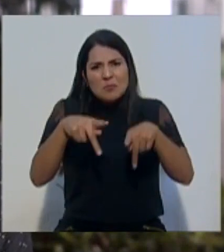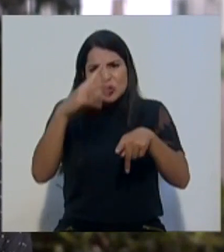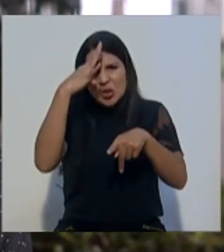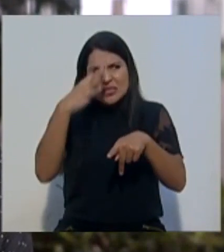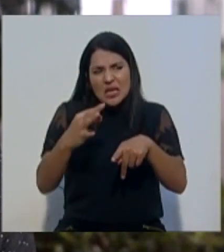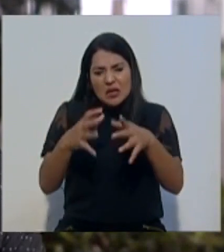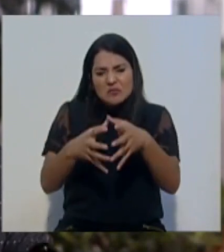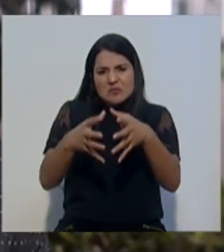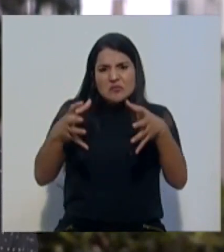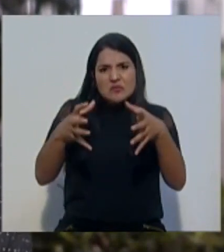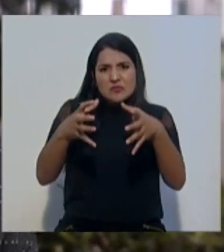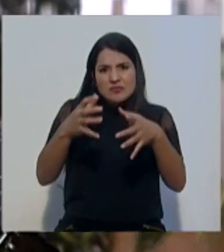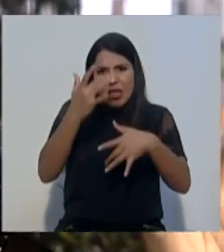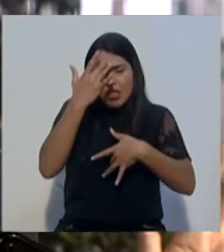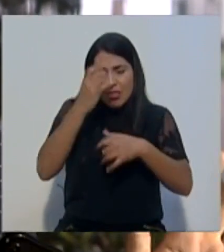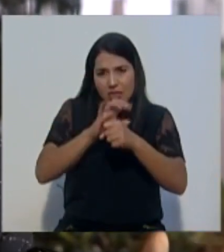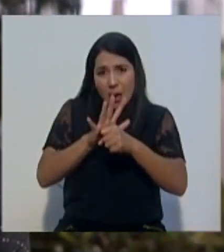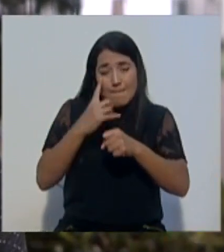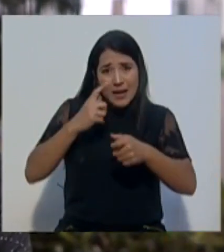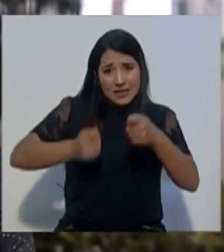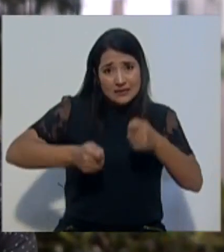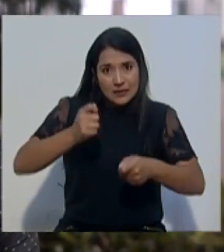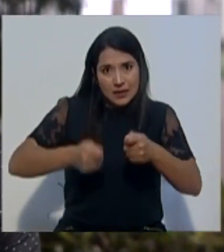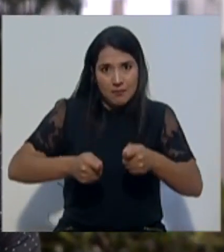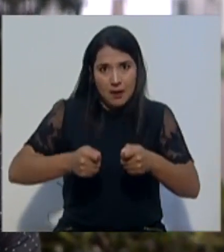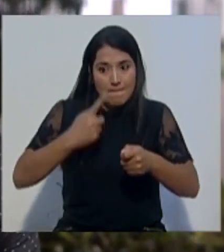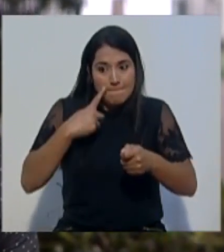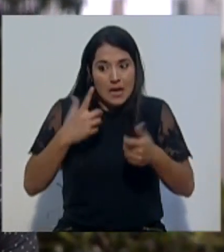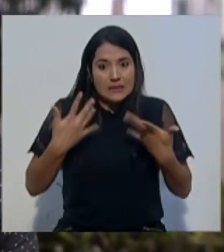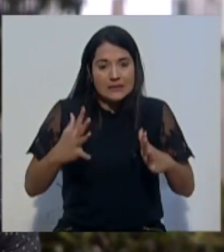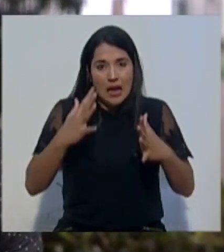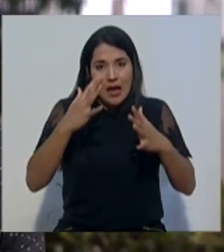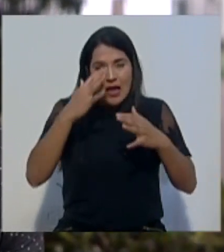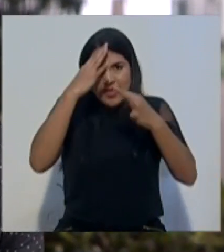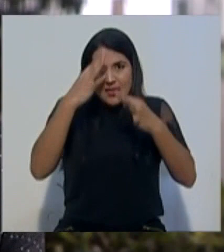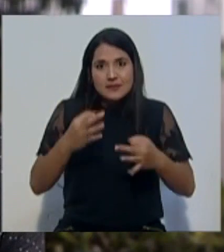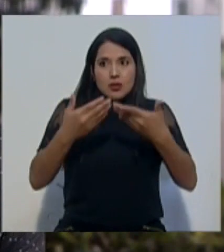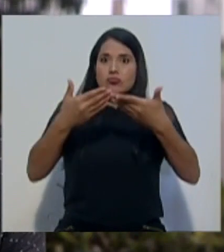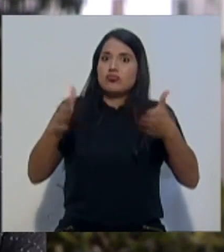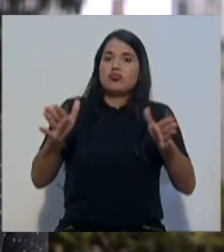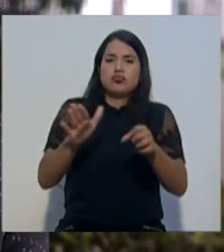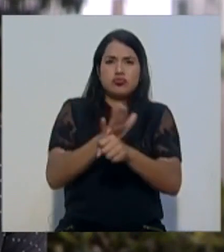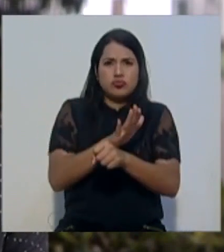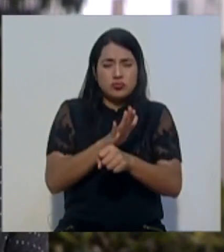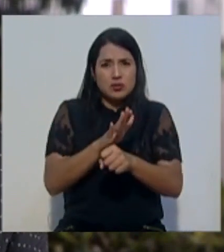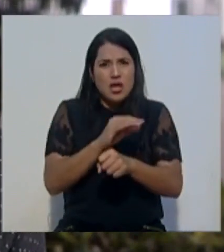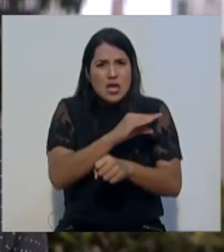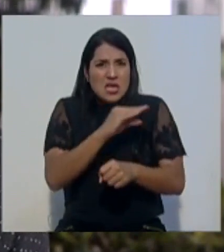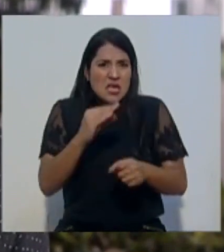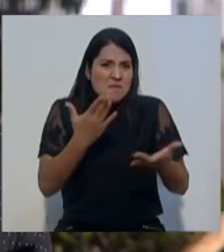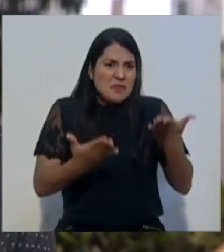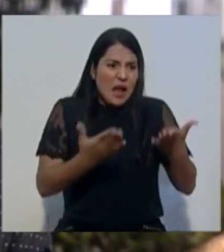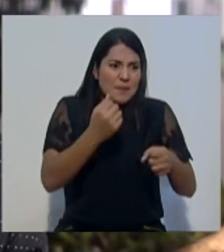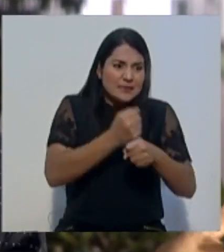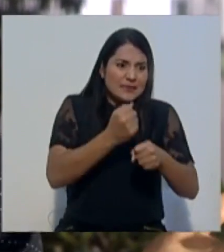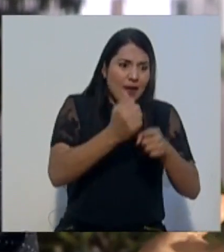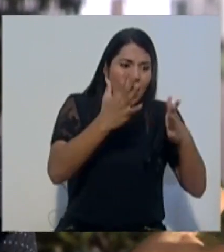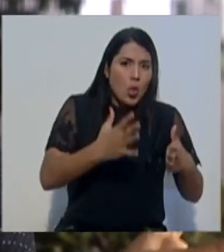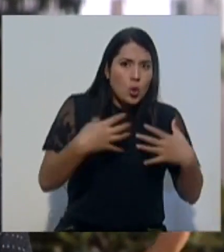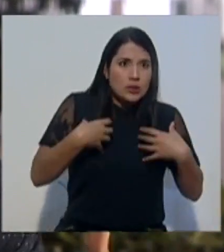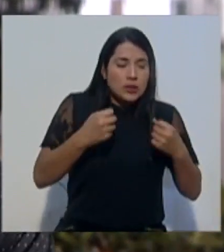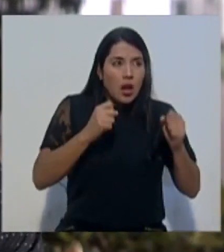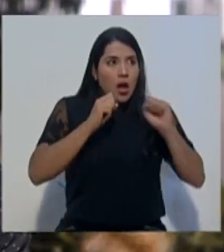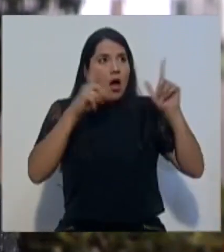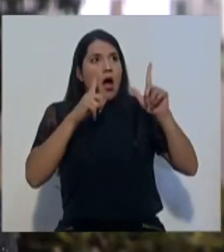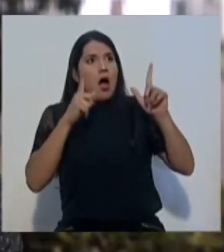esta decisión de esta apertura prácticamente total, y que el personal de salud pueda interpretar esto como un sálvese quien pueda, ¿verdad?